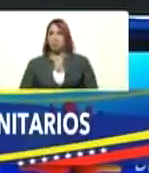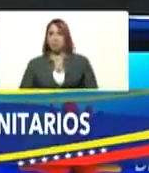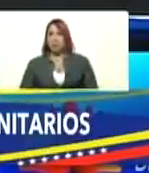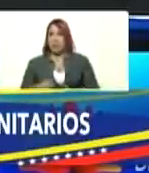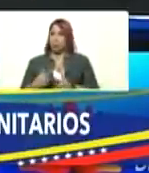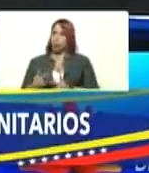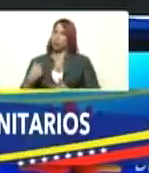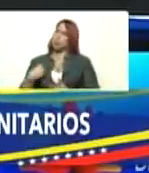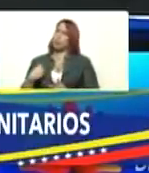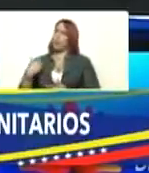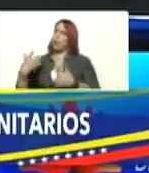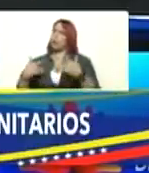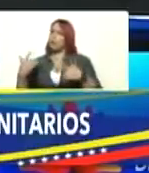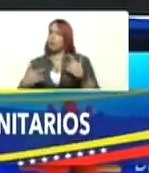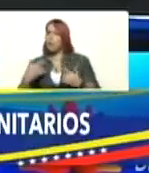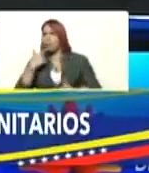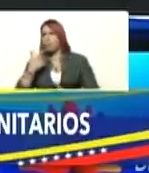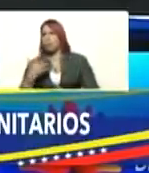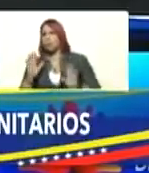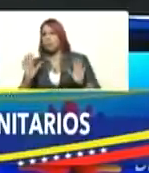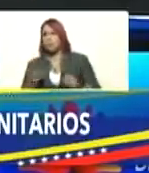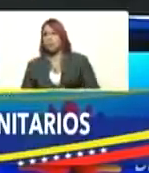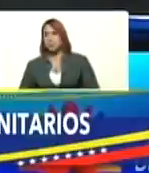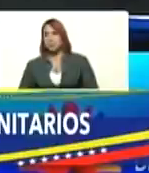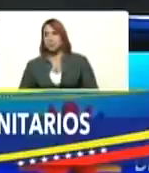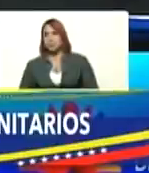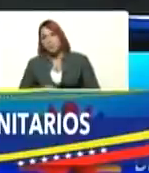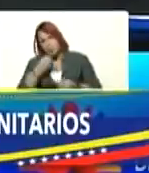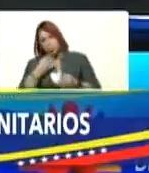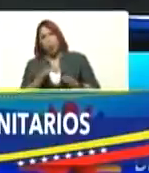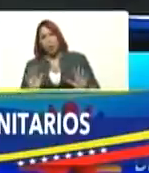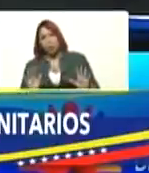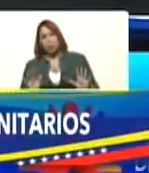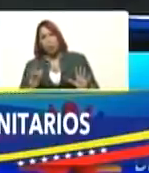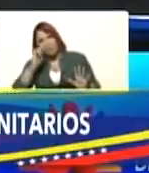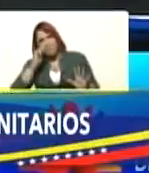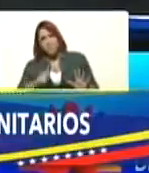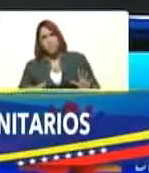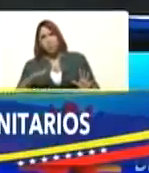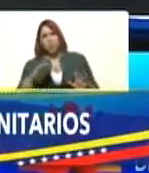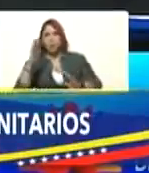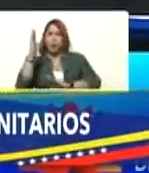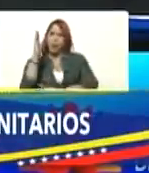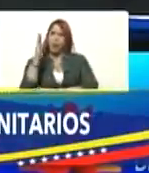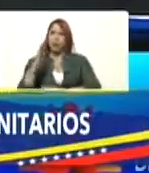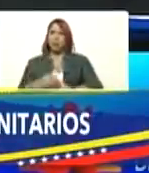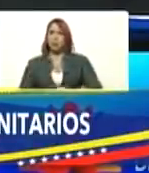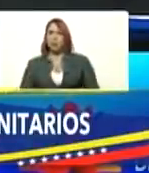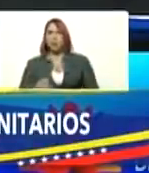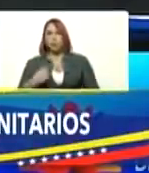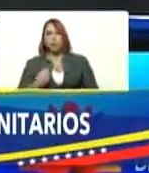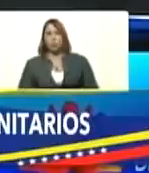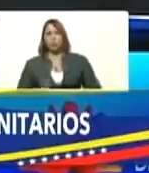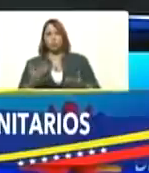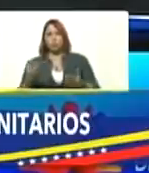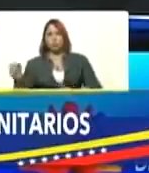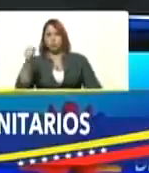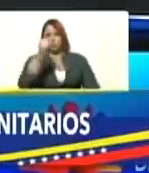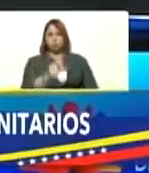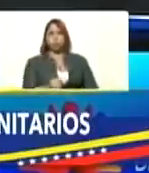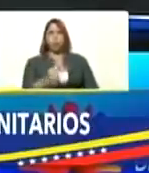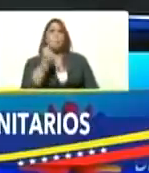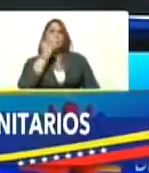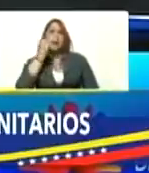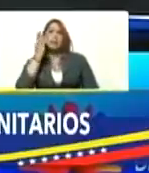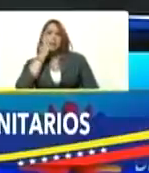Entonces yo estaba en un acto y dije, bueno, al pueblo de Lara yo le voy a poner una madrina